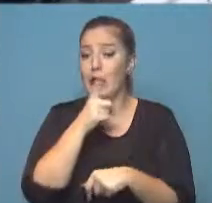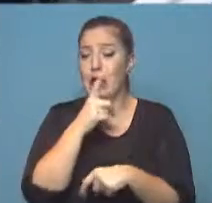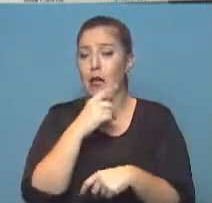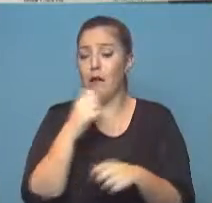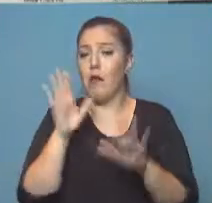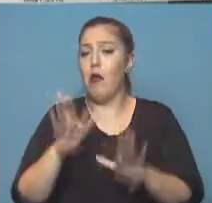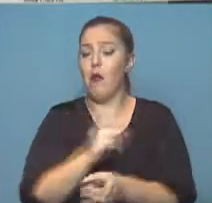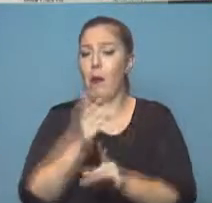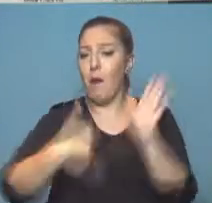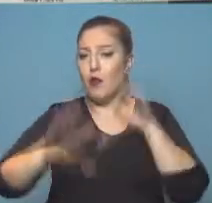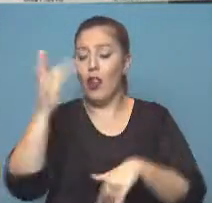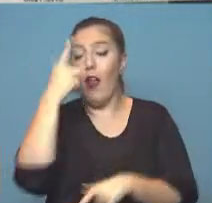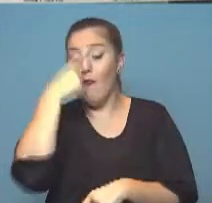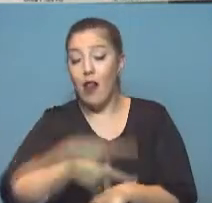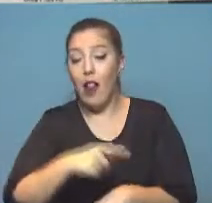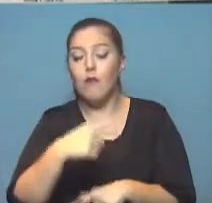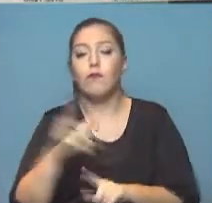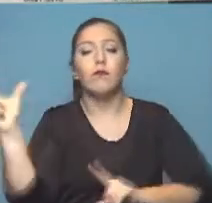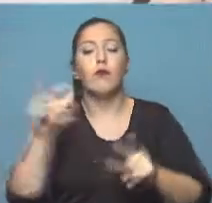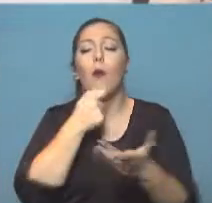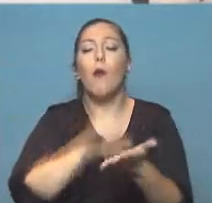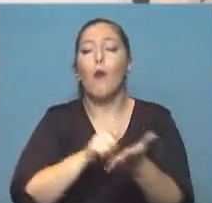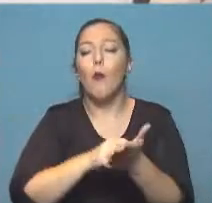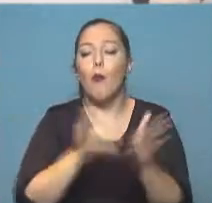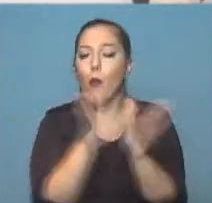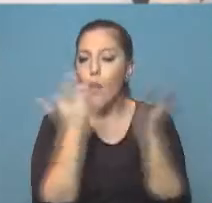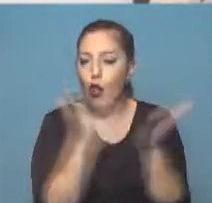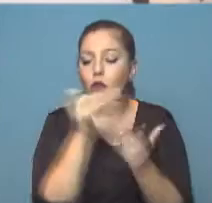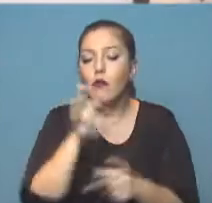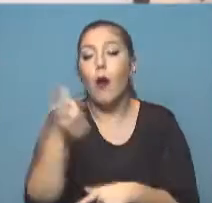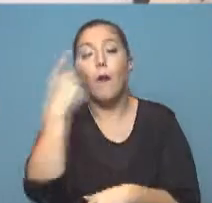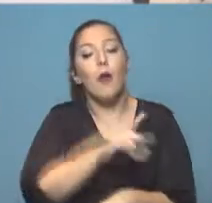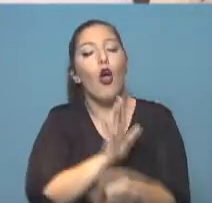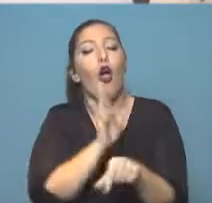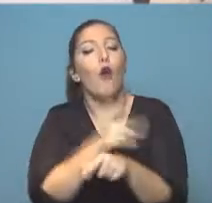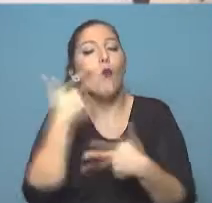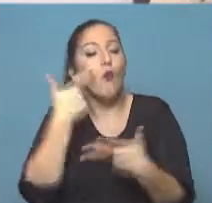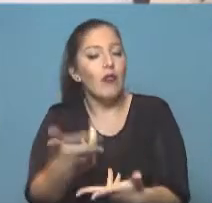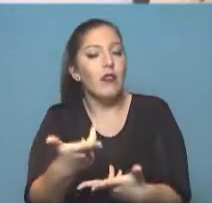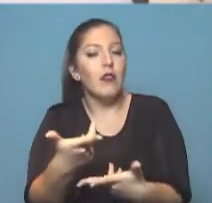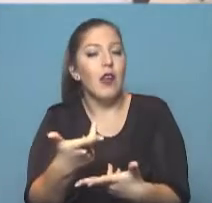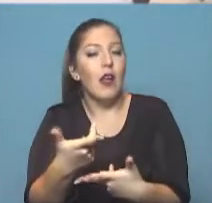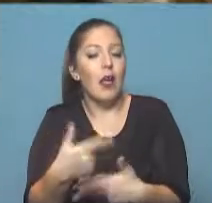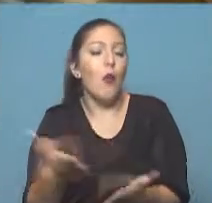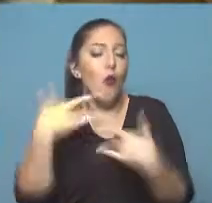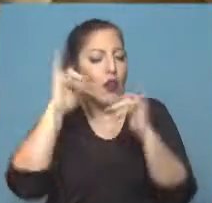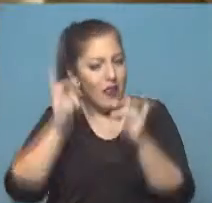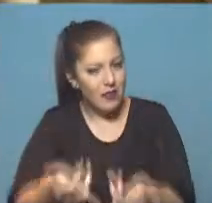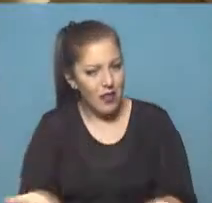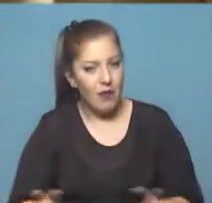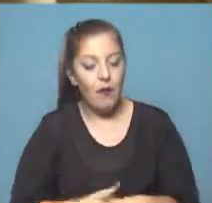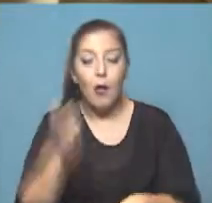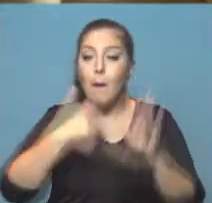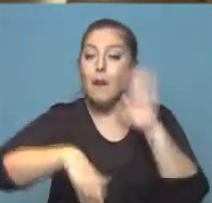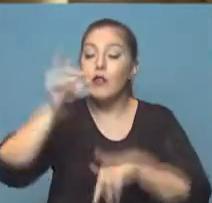la mayoría, fue retratada en las crónicas periodísticas, sin embargo, como un escenario que no habría que haber descartado. La